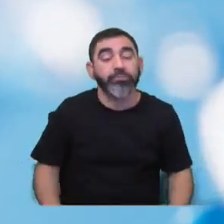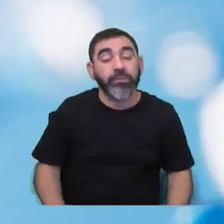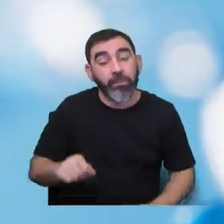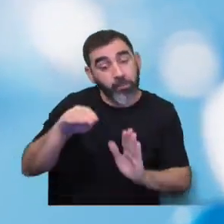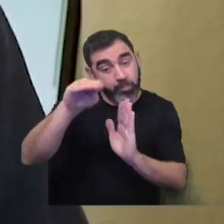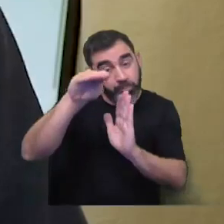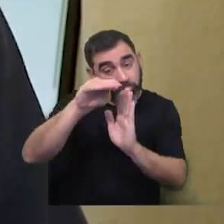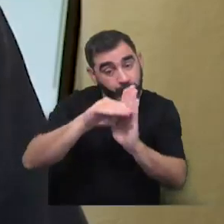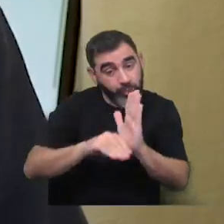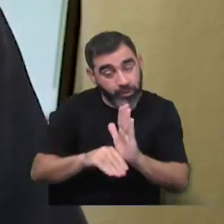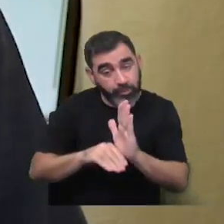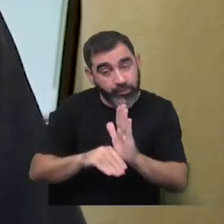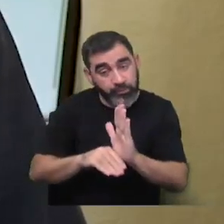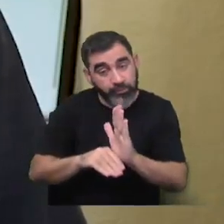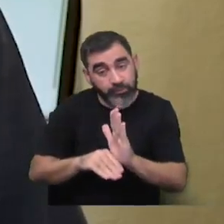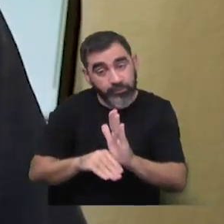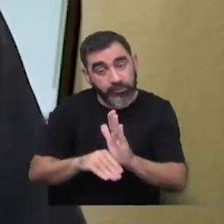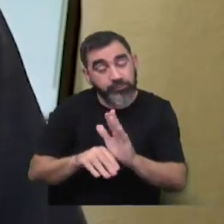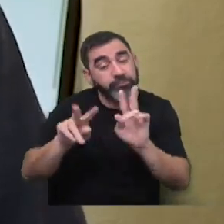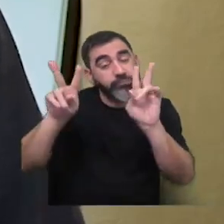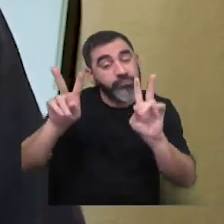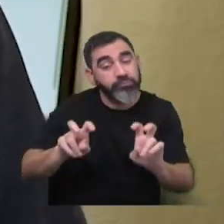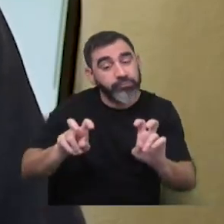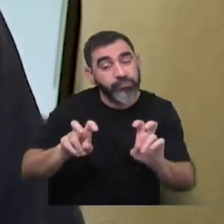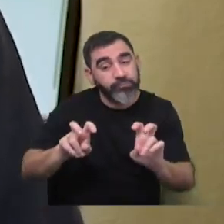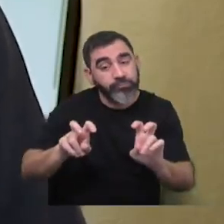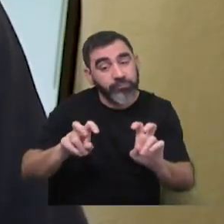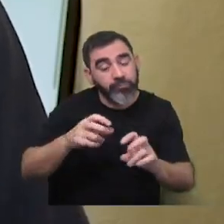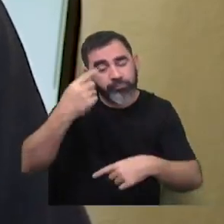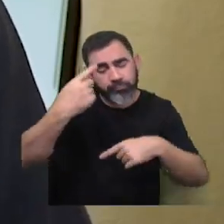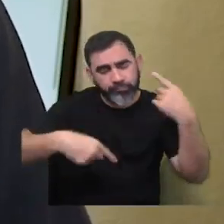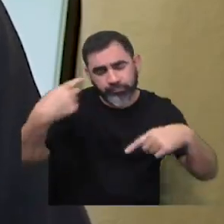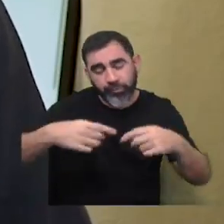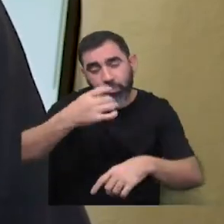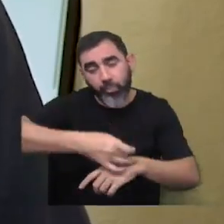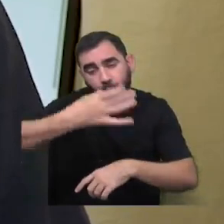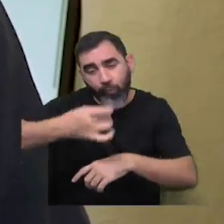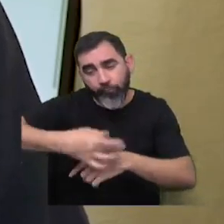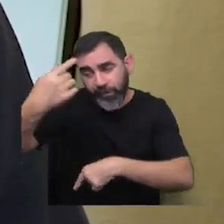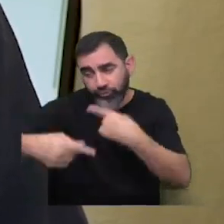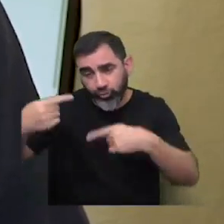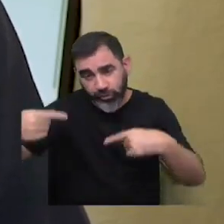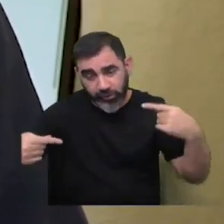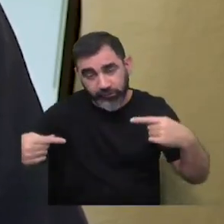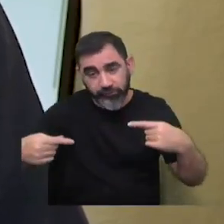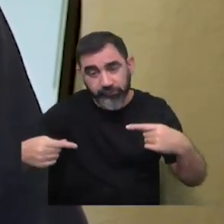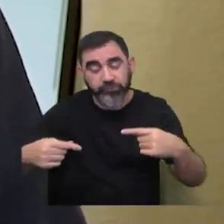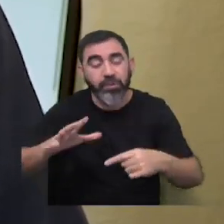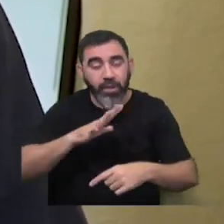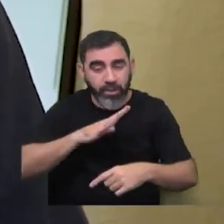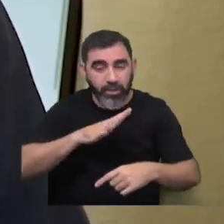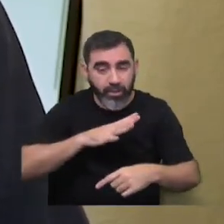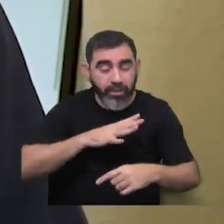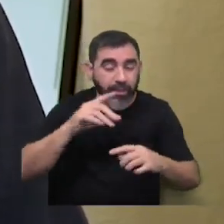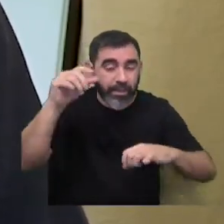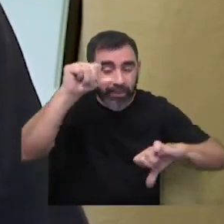programa tiene, digamos, una mirada muy interdisciplinaria, donde ahí concurren desde